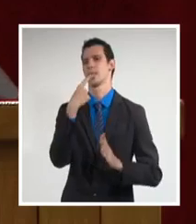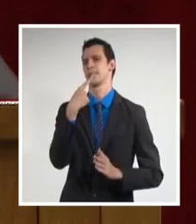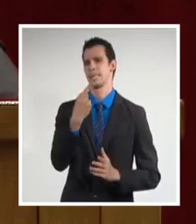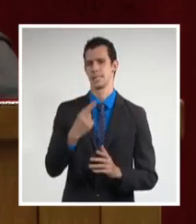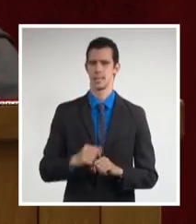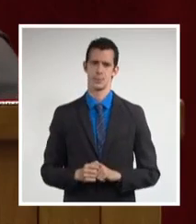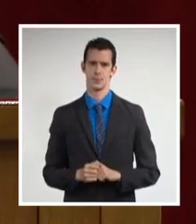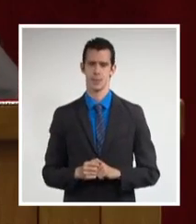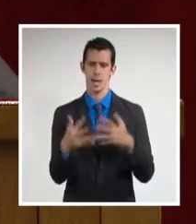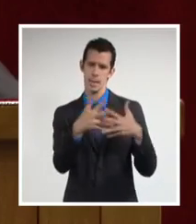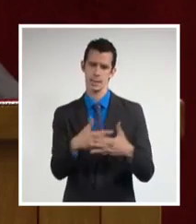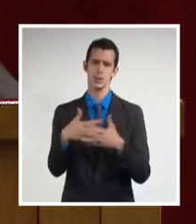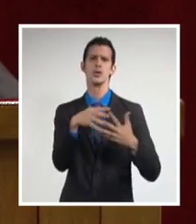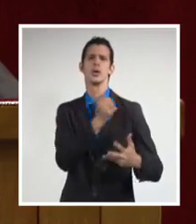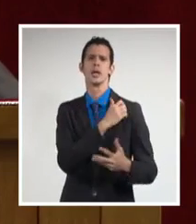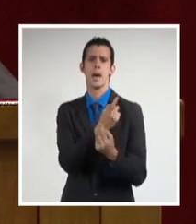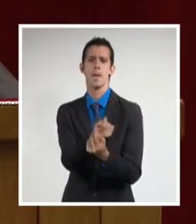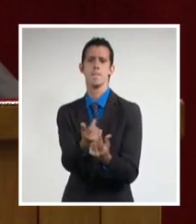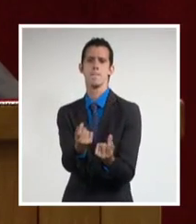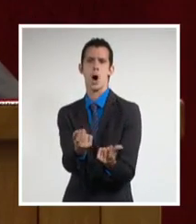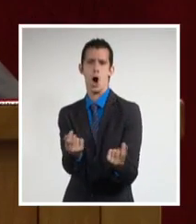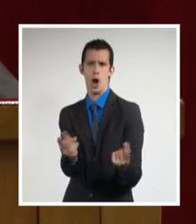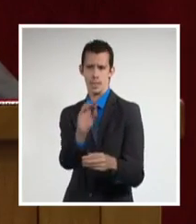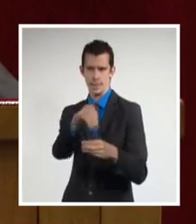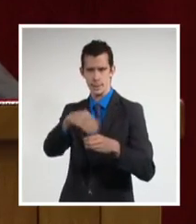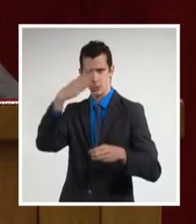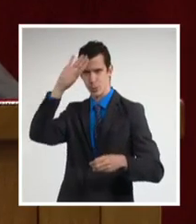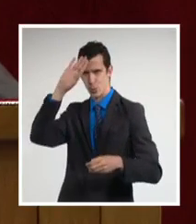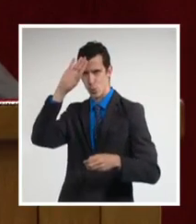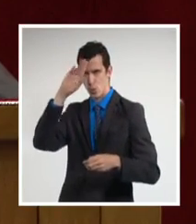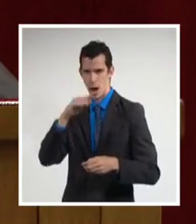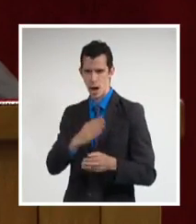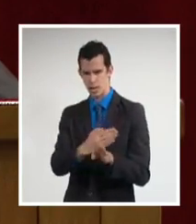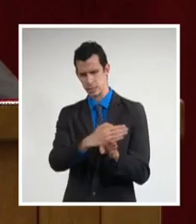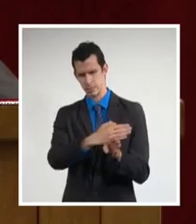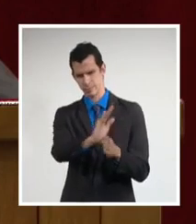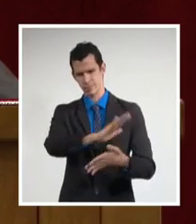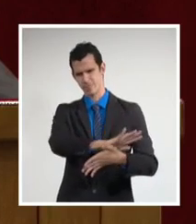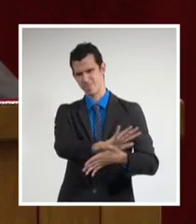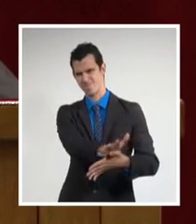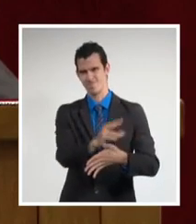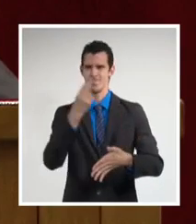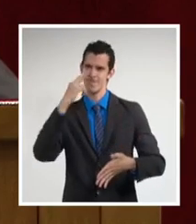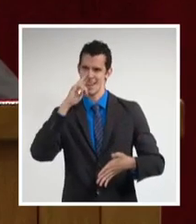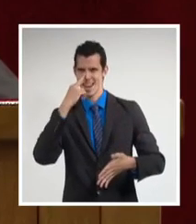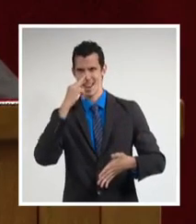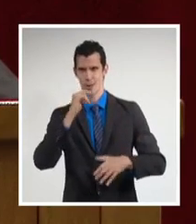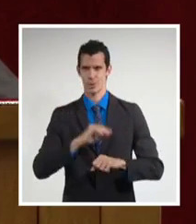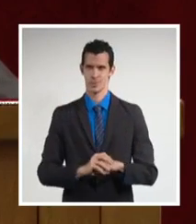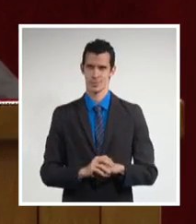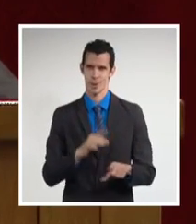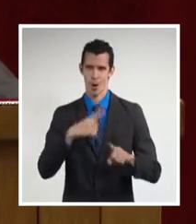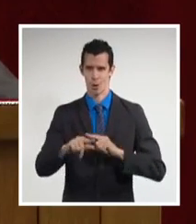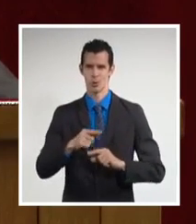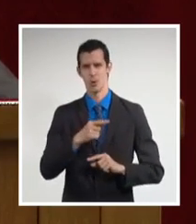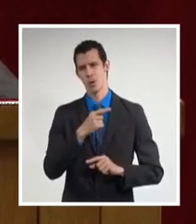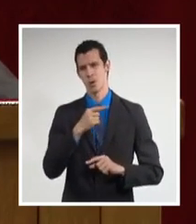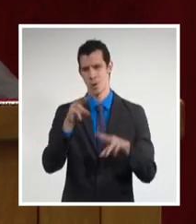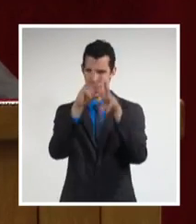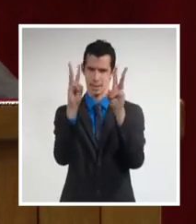de protección animal y ambiental se superponen constantemente en plataformas digitales con ataques descarnados hacia